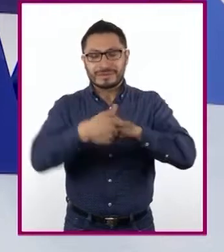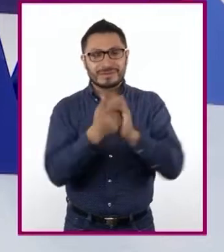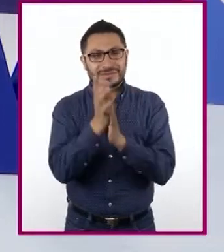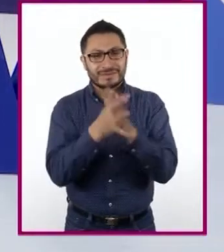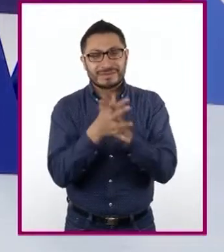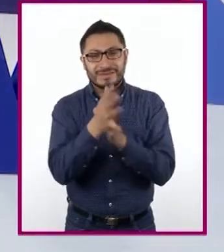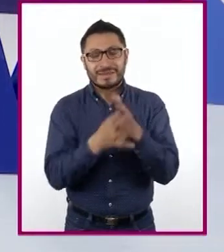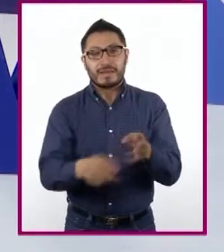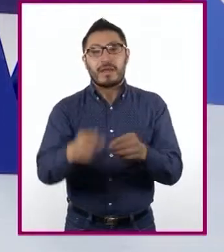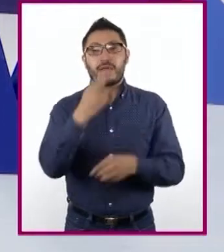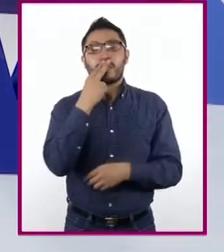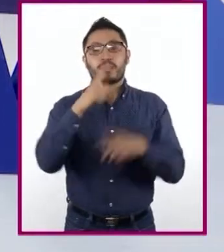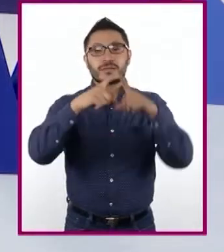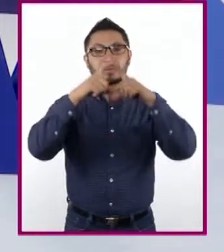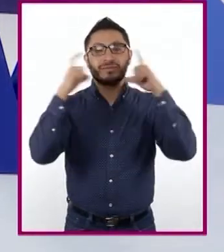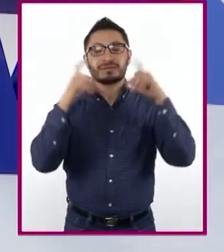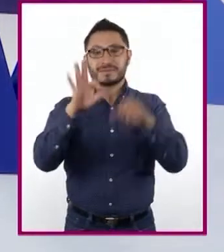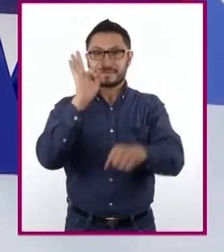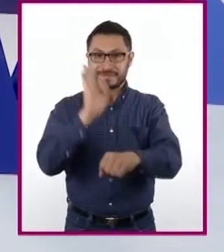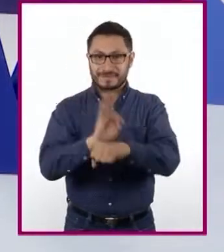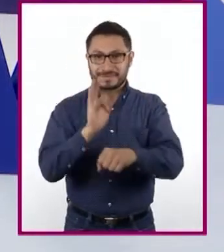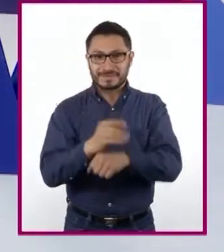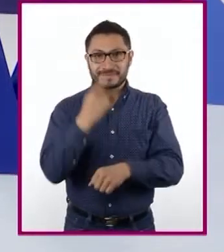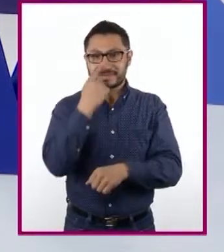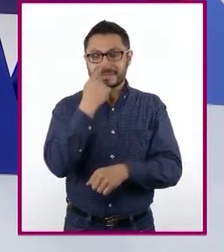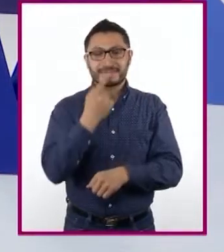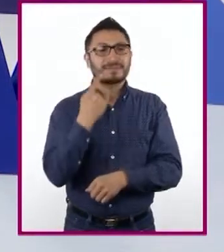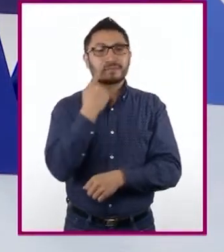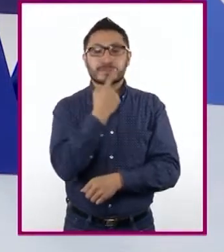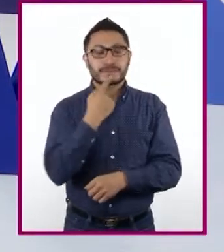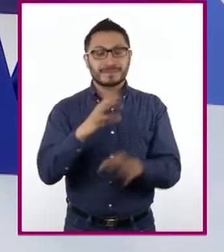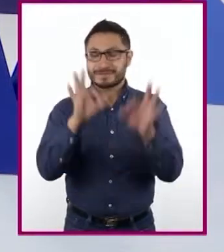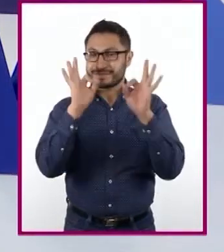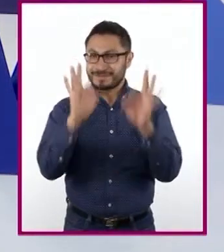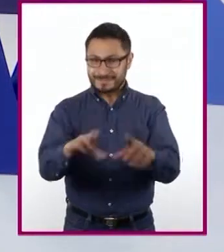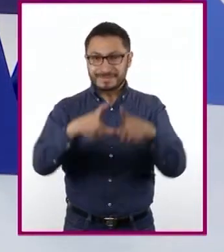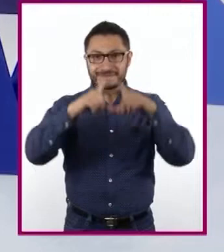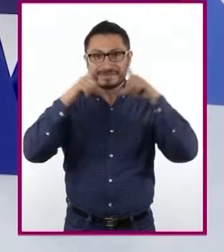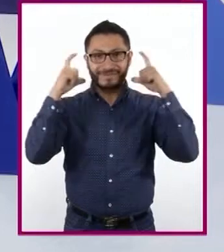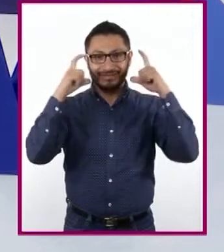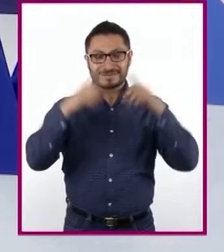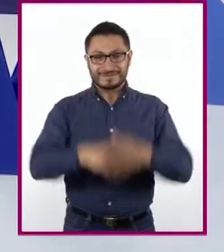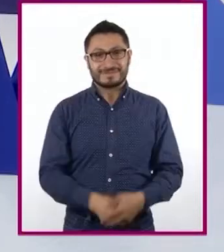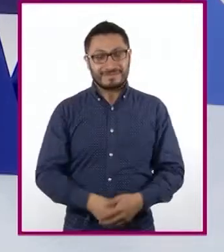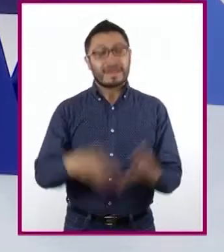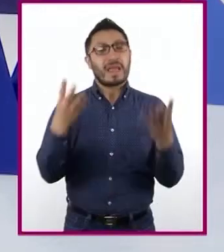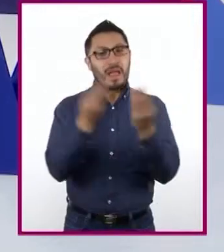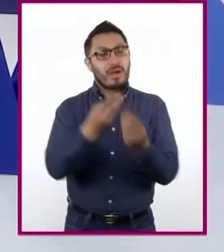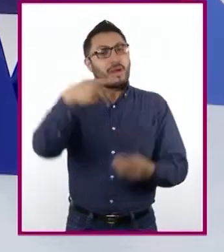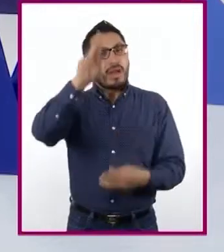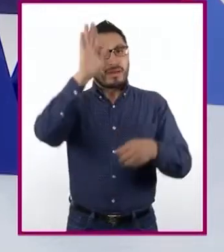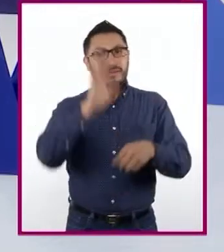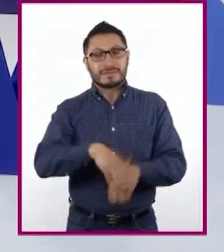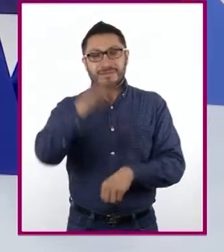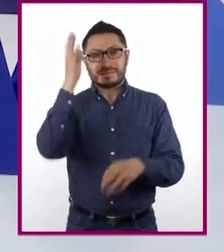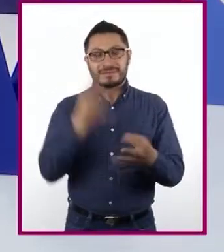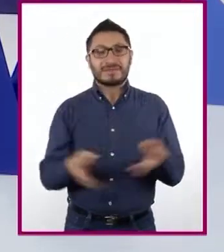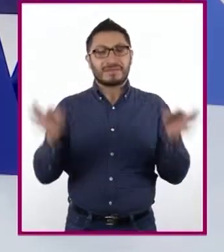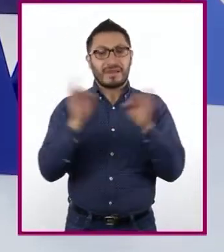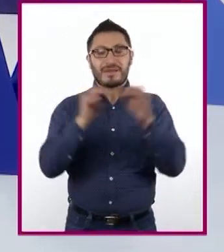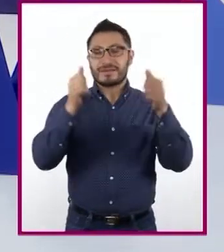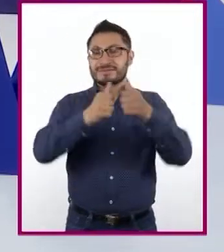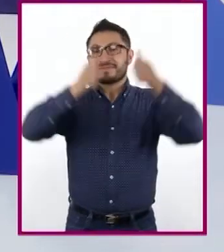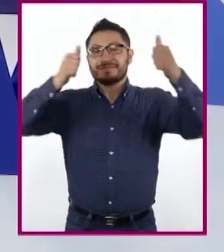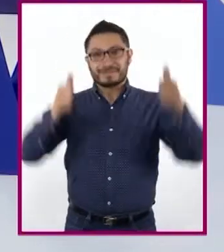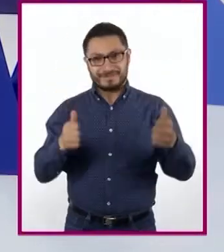jabón, usando el cubrebocas adecuadamente de forma que proteja nariz y boca, y aunque juntos, guardar y pedir la sana